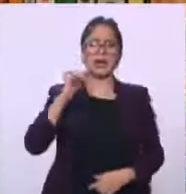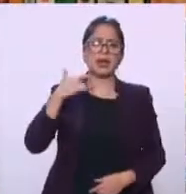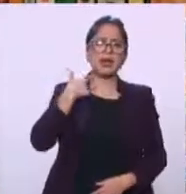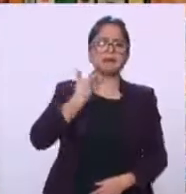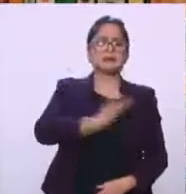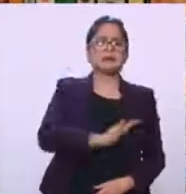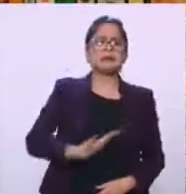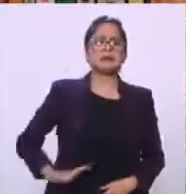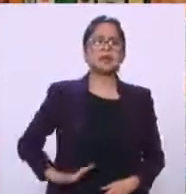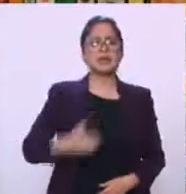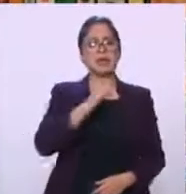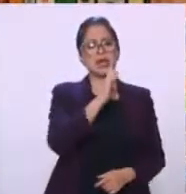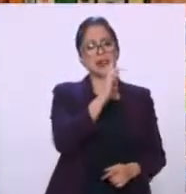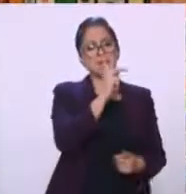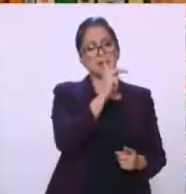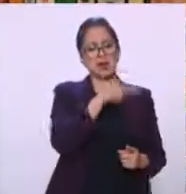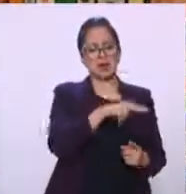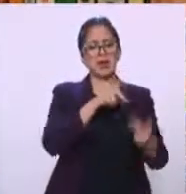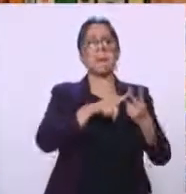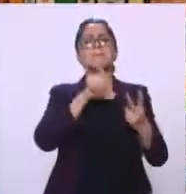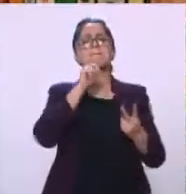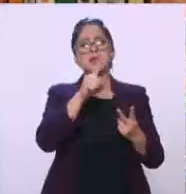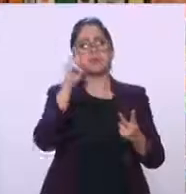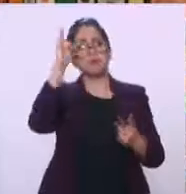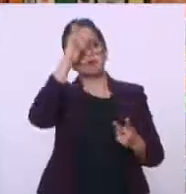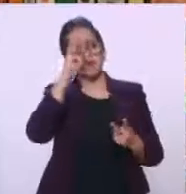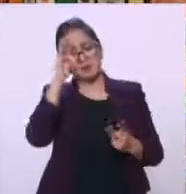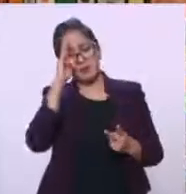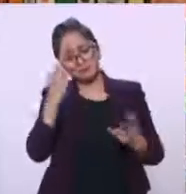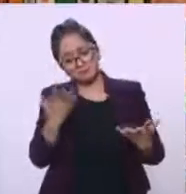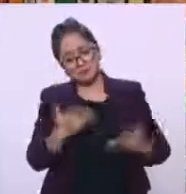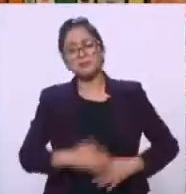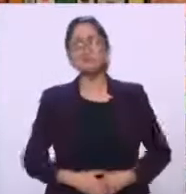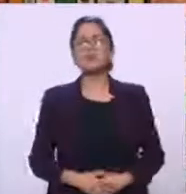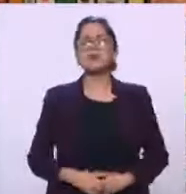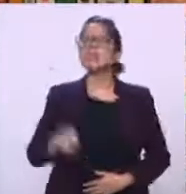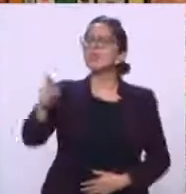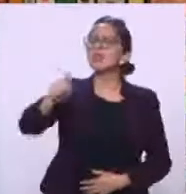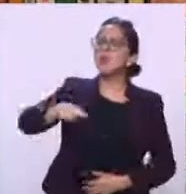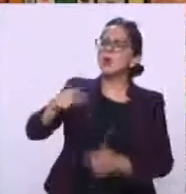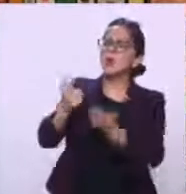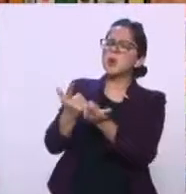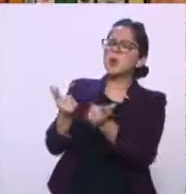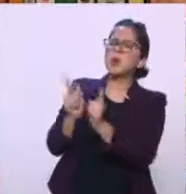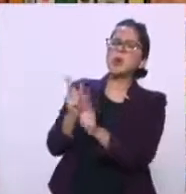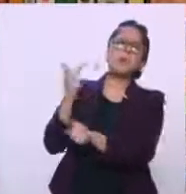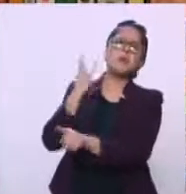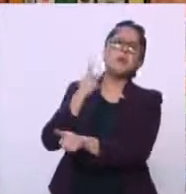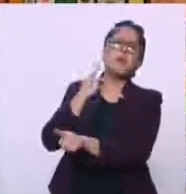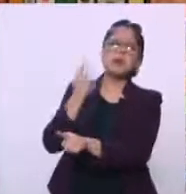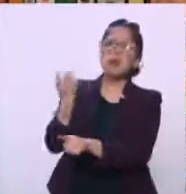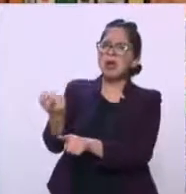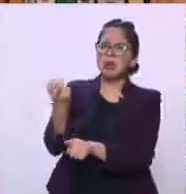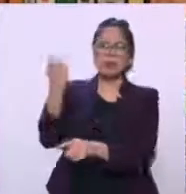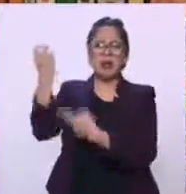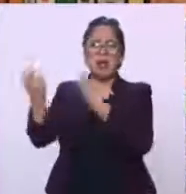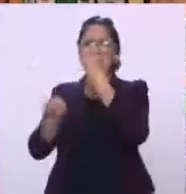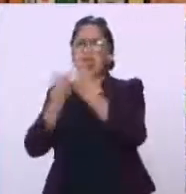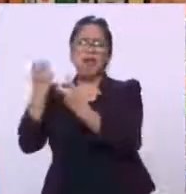Calderón. Pero me parece que lo que dice la oposición no tiene importancia. Lo que tiene importancia es el momento histórico que estamos